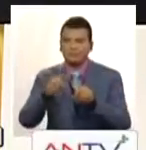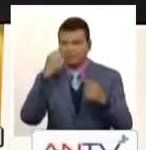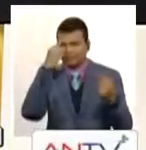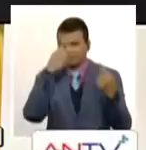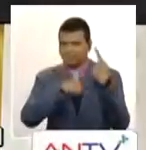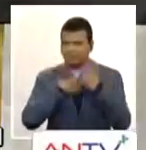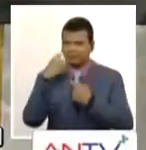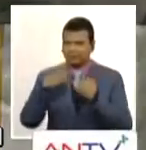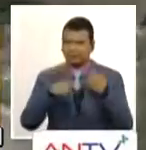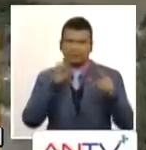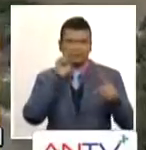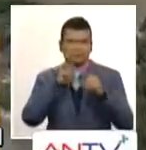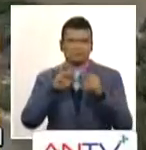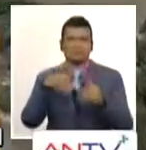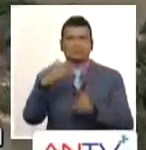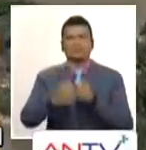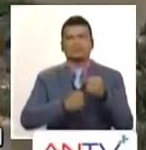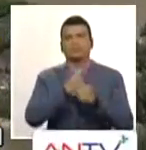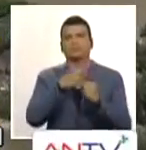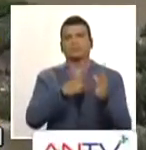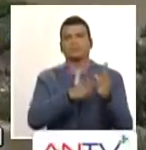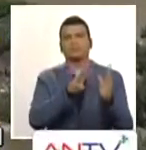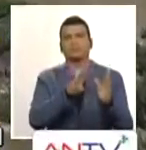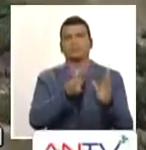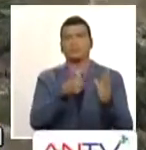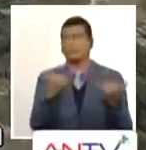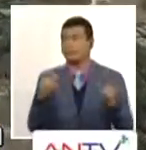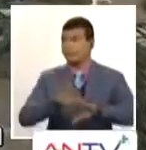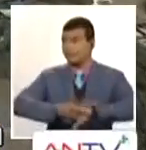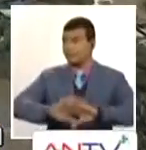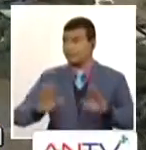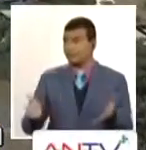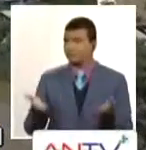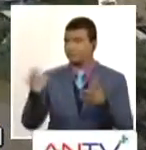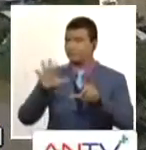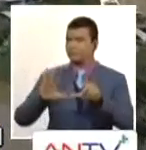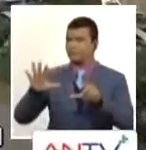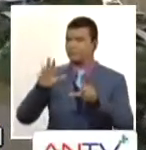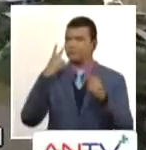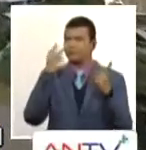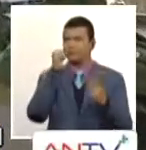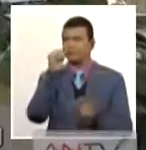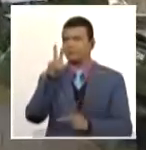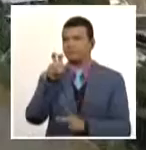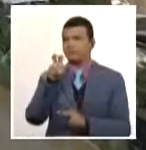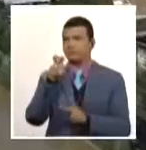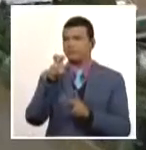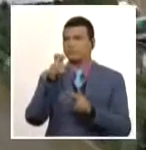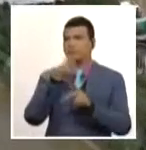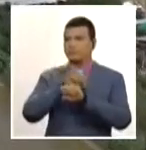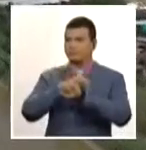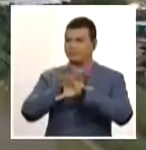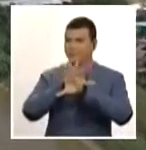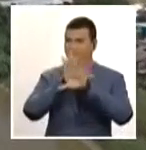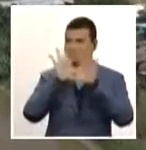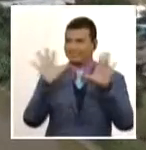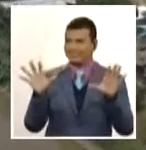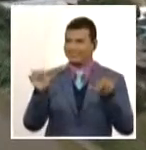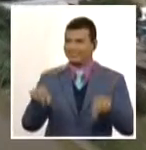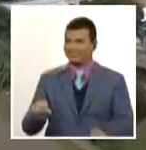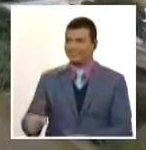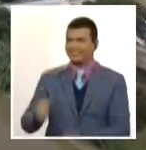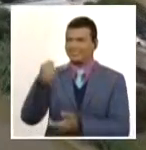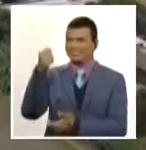que tenemos para los próximos años. Nos vamos, Armando. Sí, señor, aquí lo dejamos entonces con las imágenes. Nos vemos mañana a las 7 de la noche, de la mañana, en